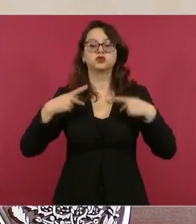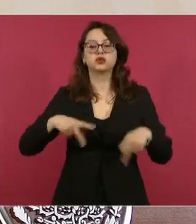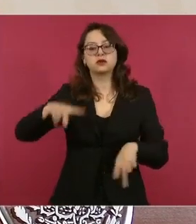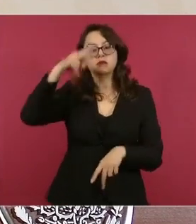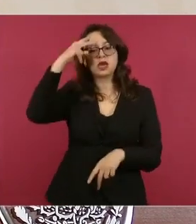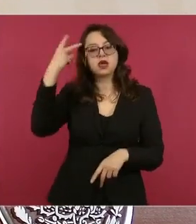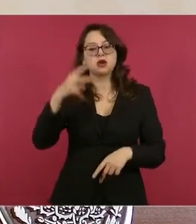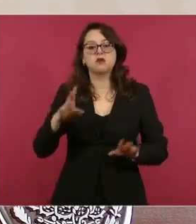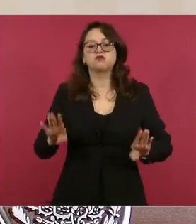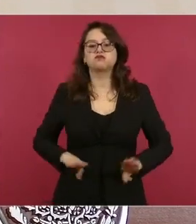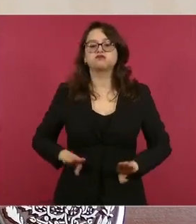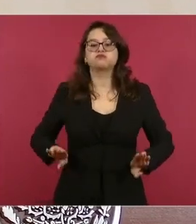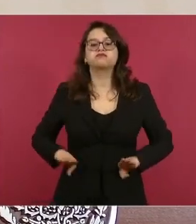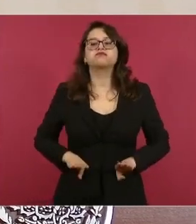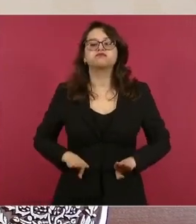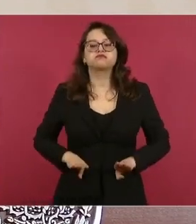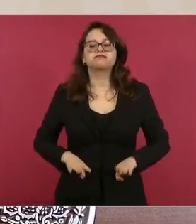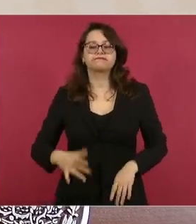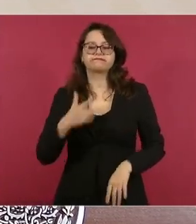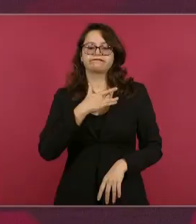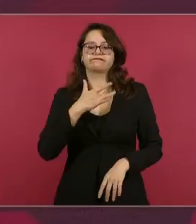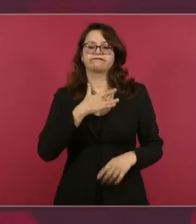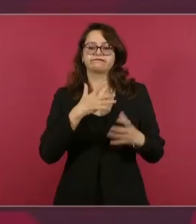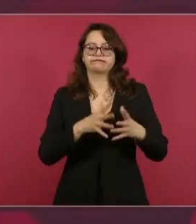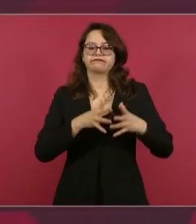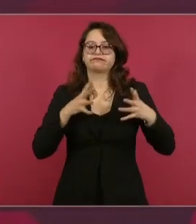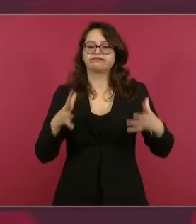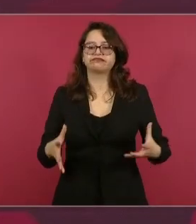buena comunicación con la gente.